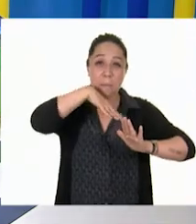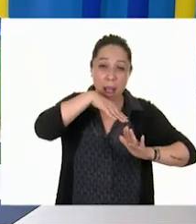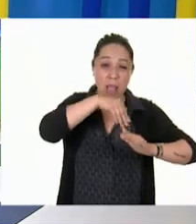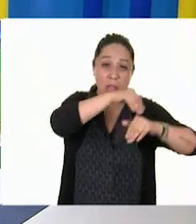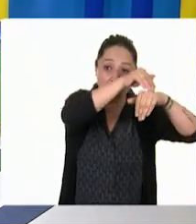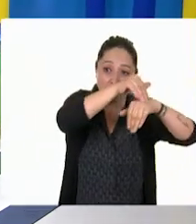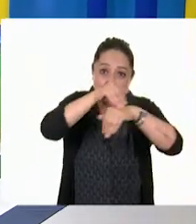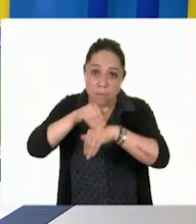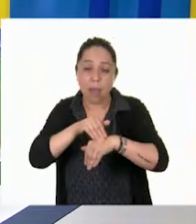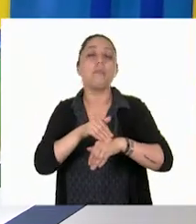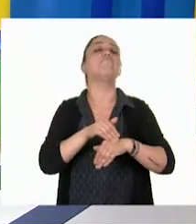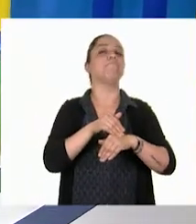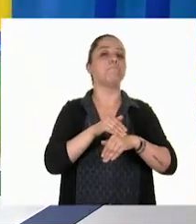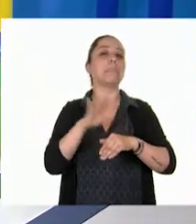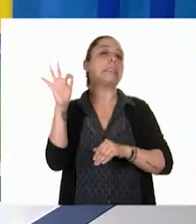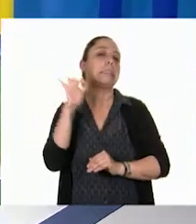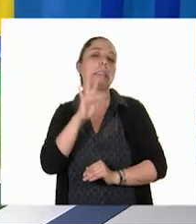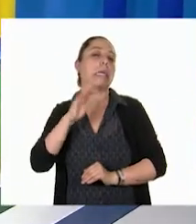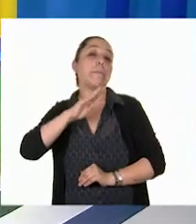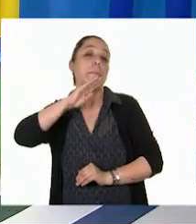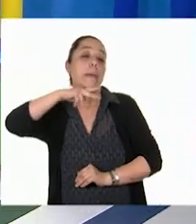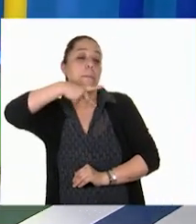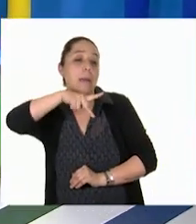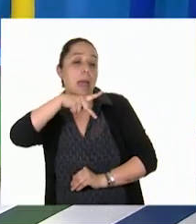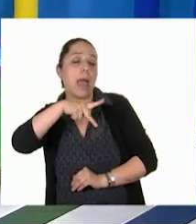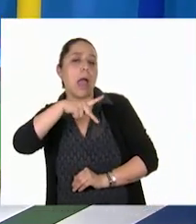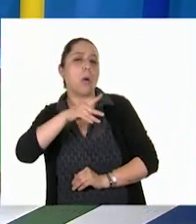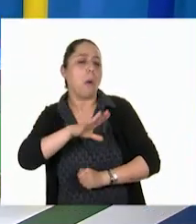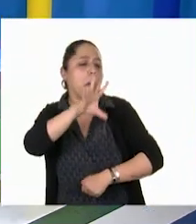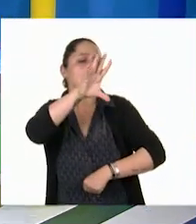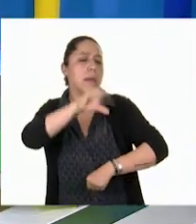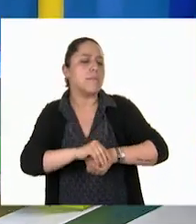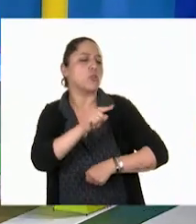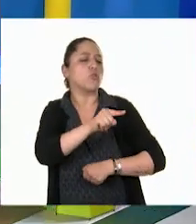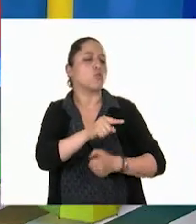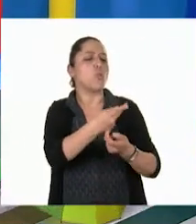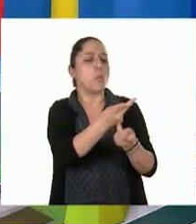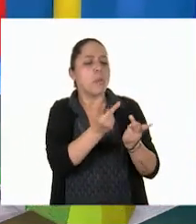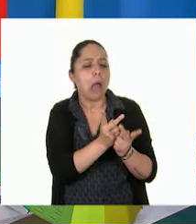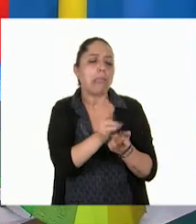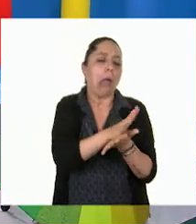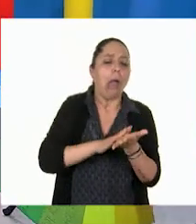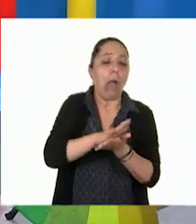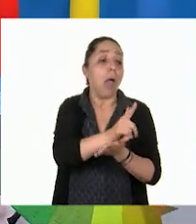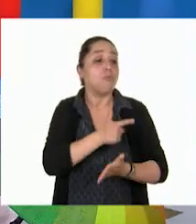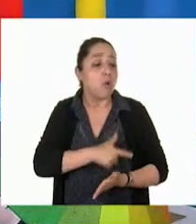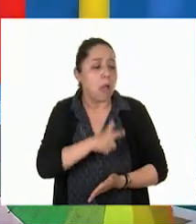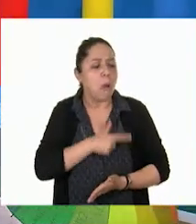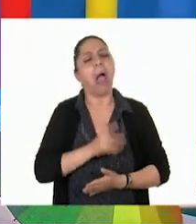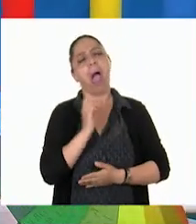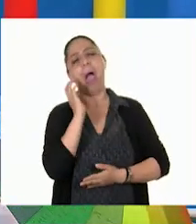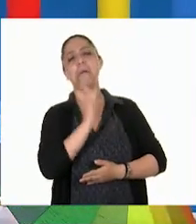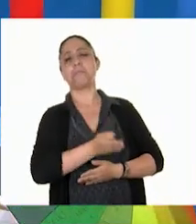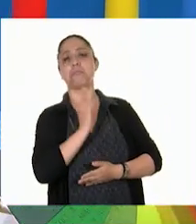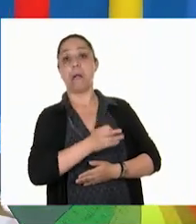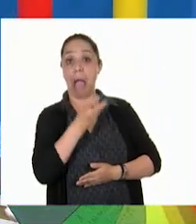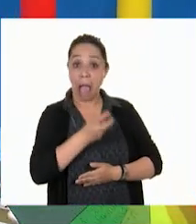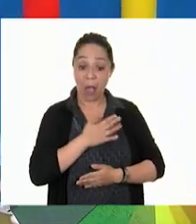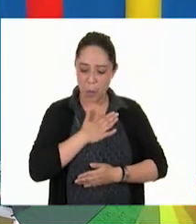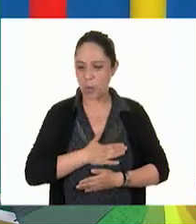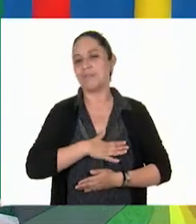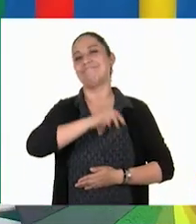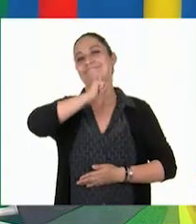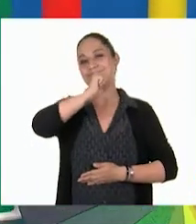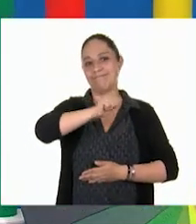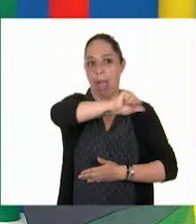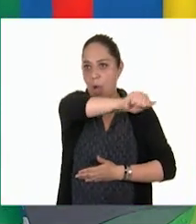Si la mamá de Cupertino hubiera accedido a que él no lavara los trastes solamente porque no le gusta, estaría siendo injusta con el resto